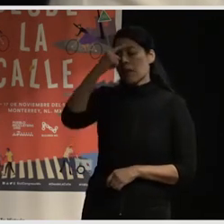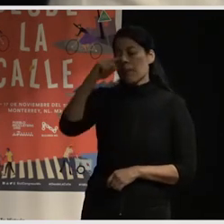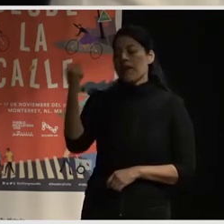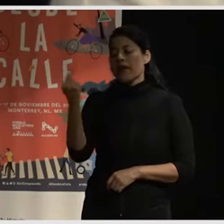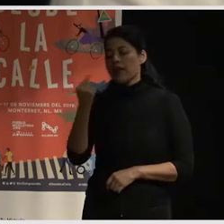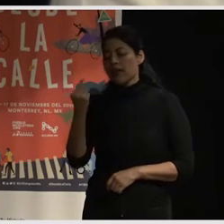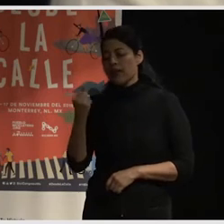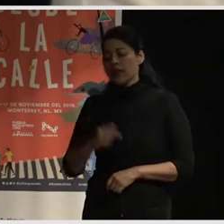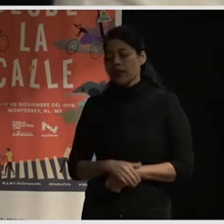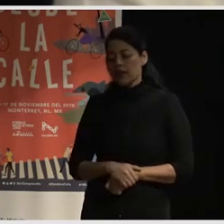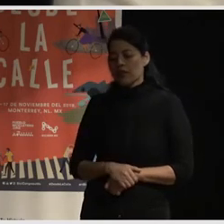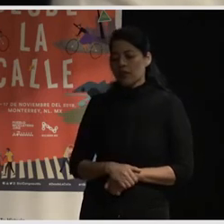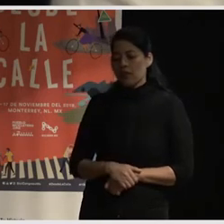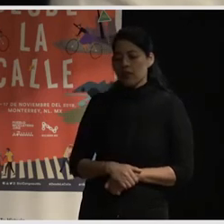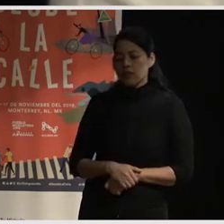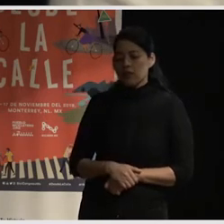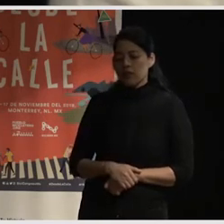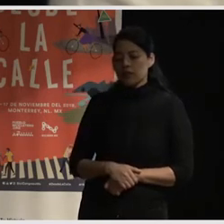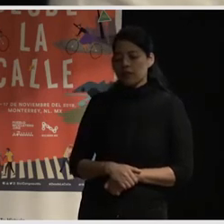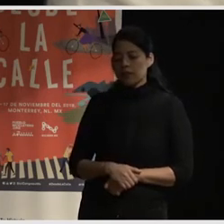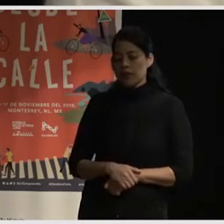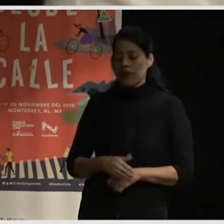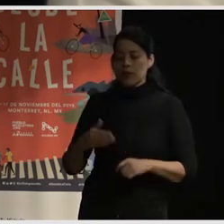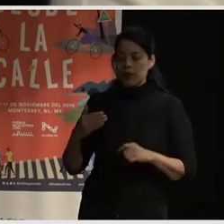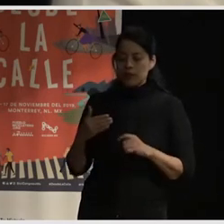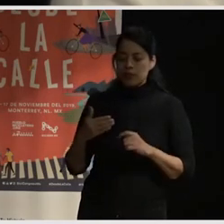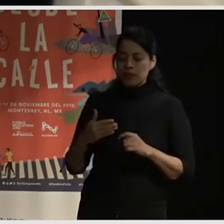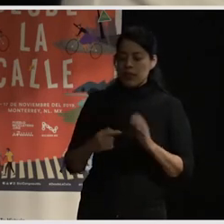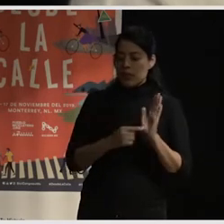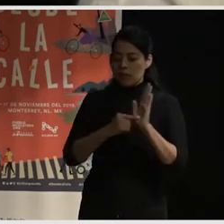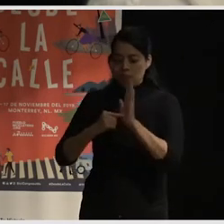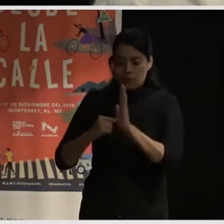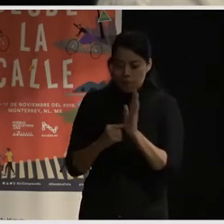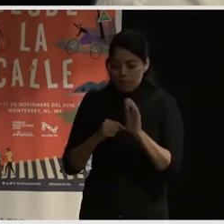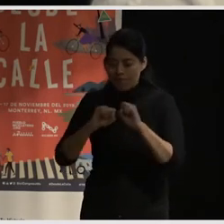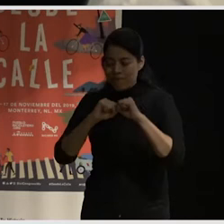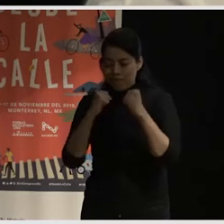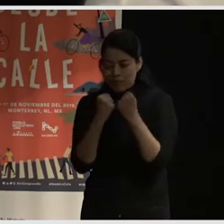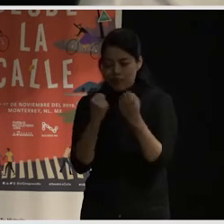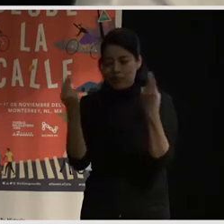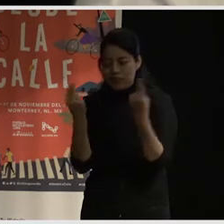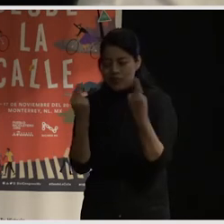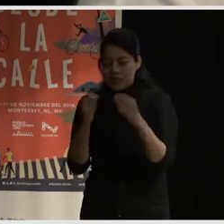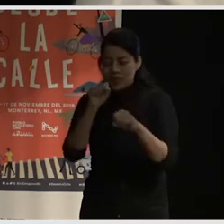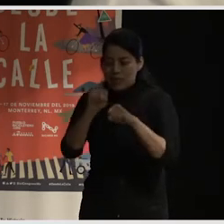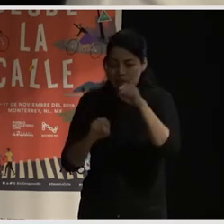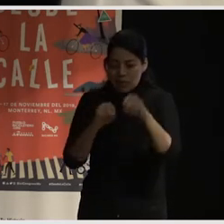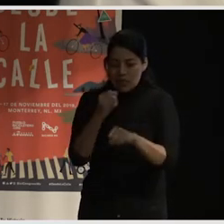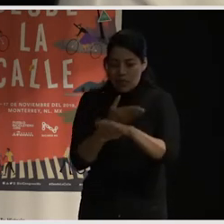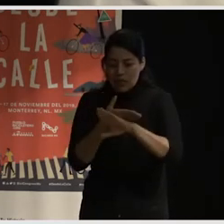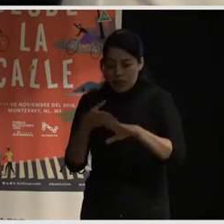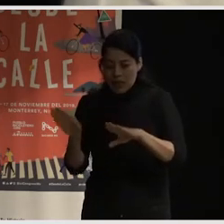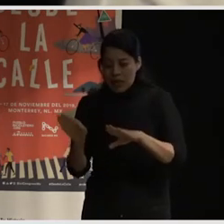esas es ese tipo de estrategia de publicitaria social que necesitamos las bicis blancas son